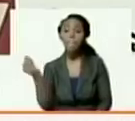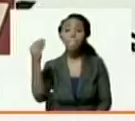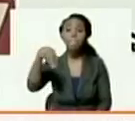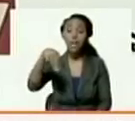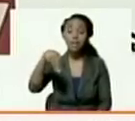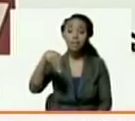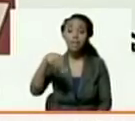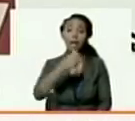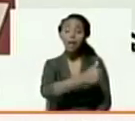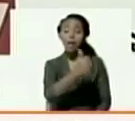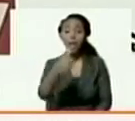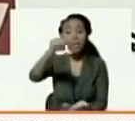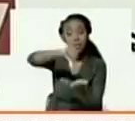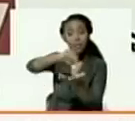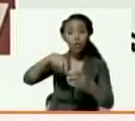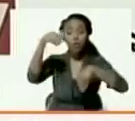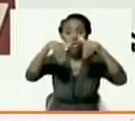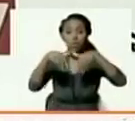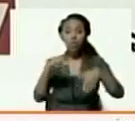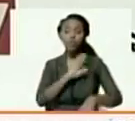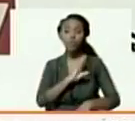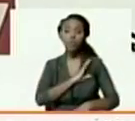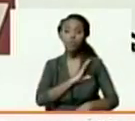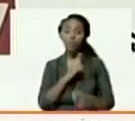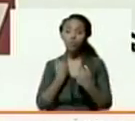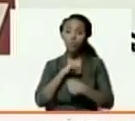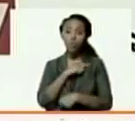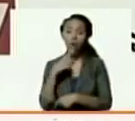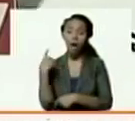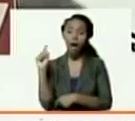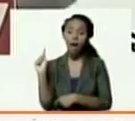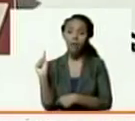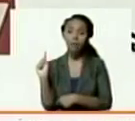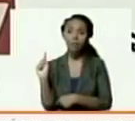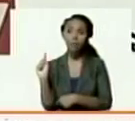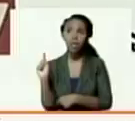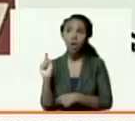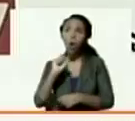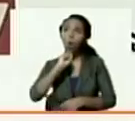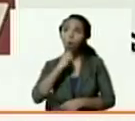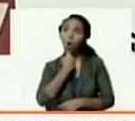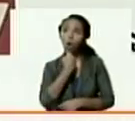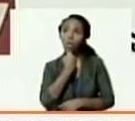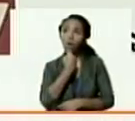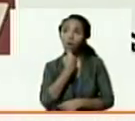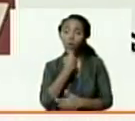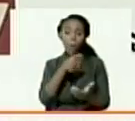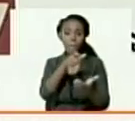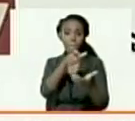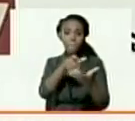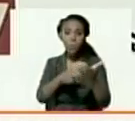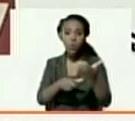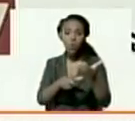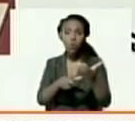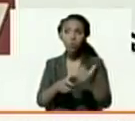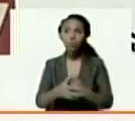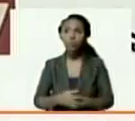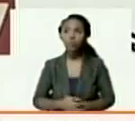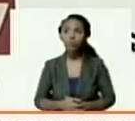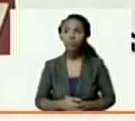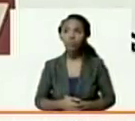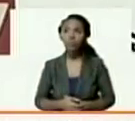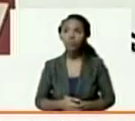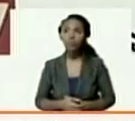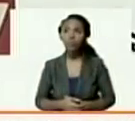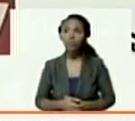cada centro de votación vamos a tener nosotros este código QR, que es importantísimo, este